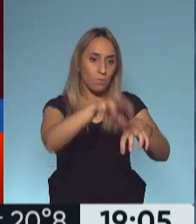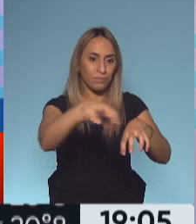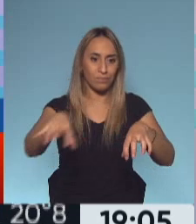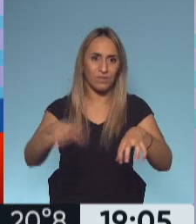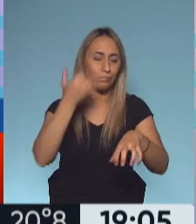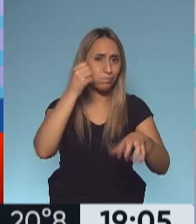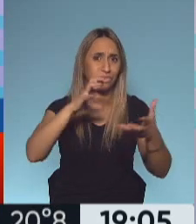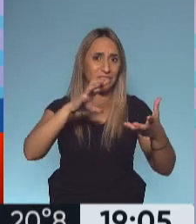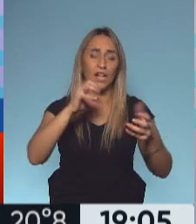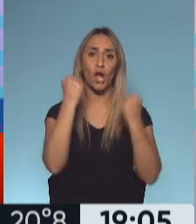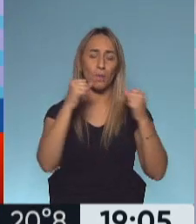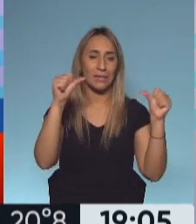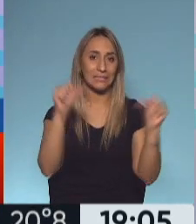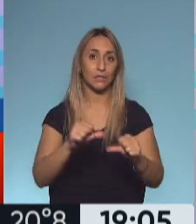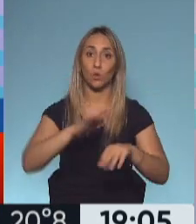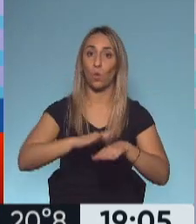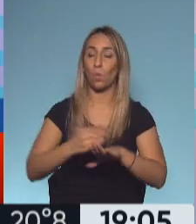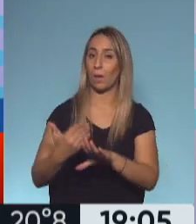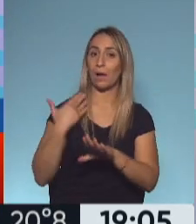pandemia. Gastón, ¿desde qué hora están reunidos?